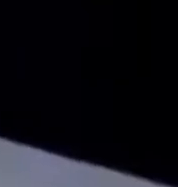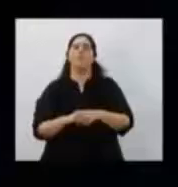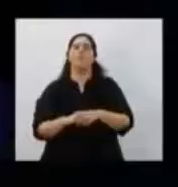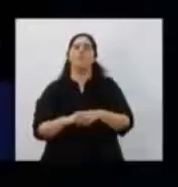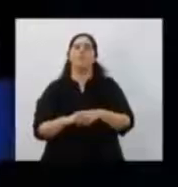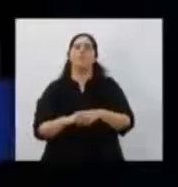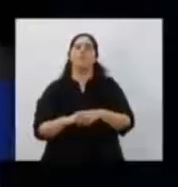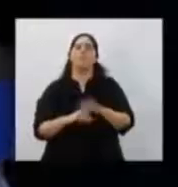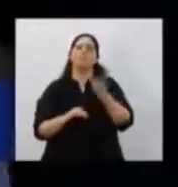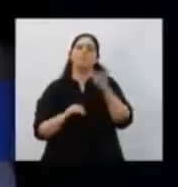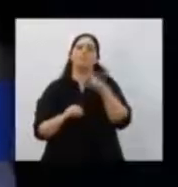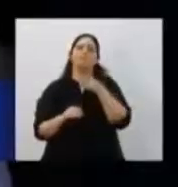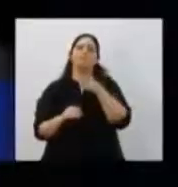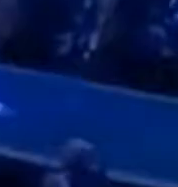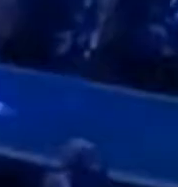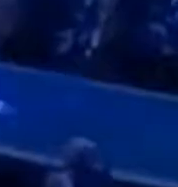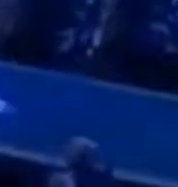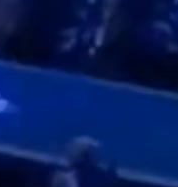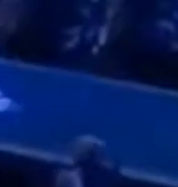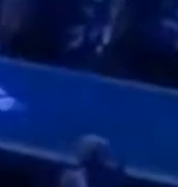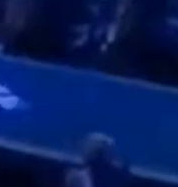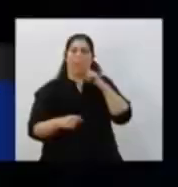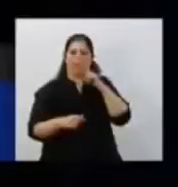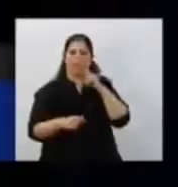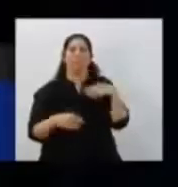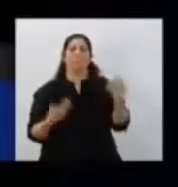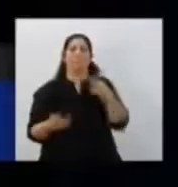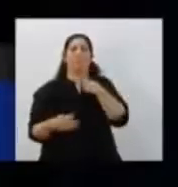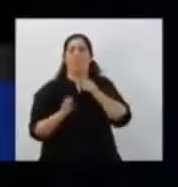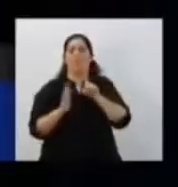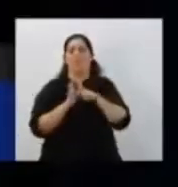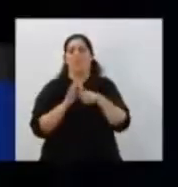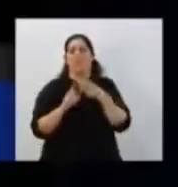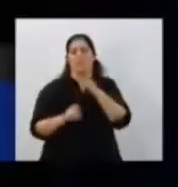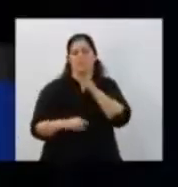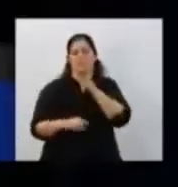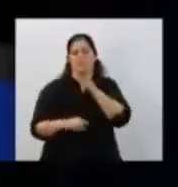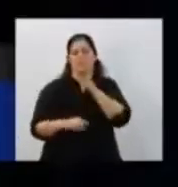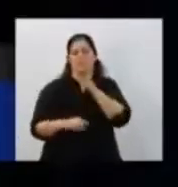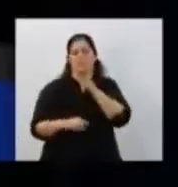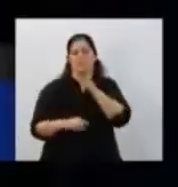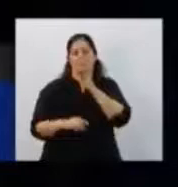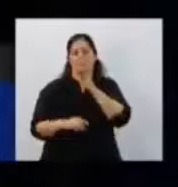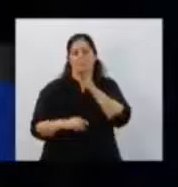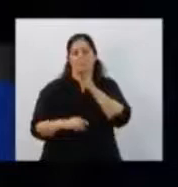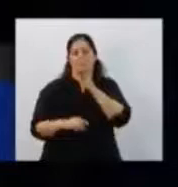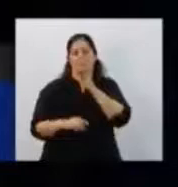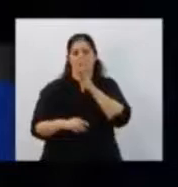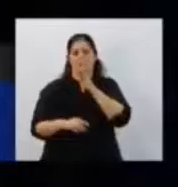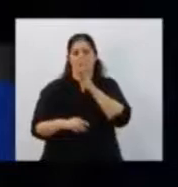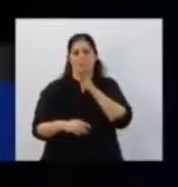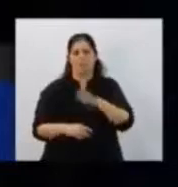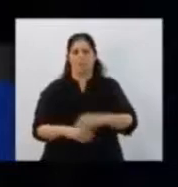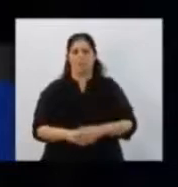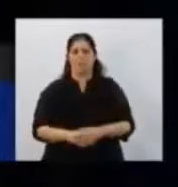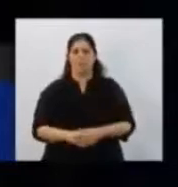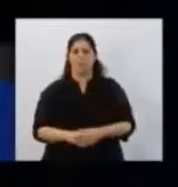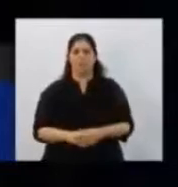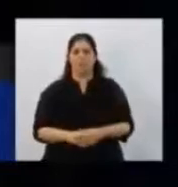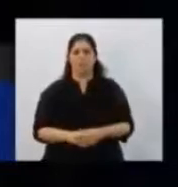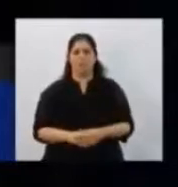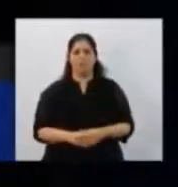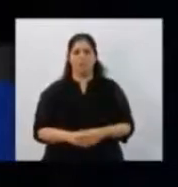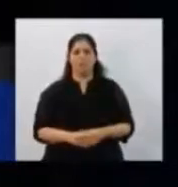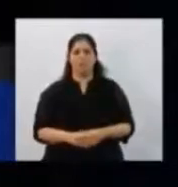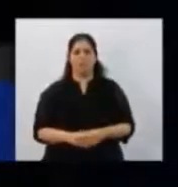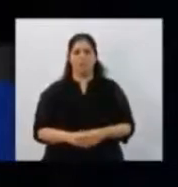a todos. Quiero utilizar este tiempo para hacer relleno. El minuto de silencio que hizo